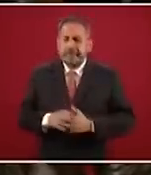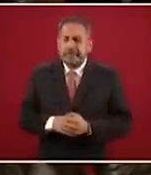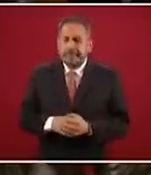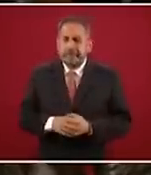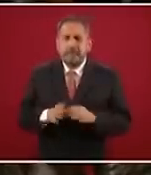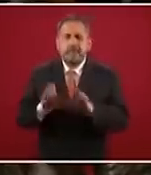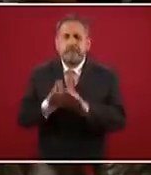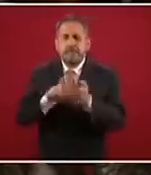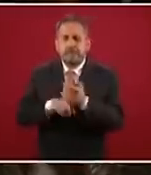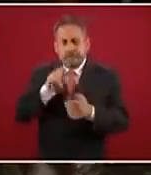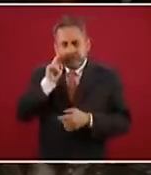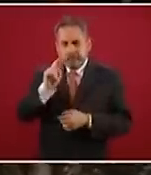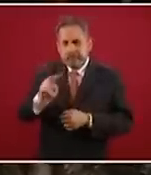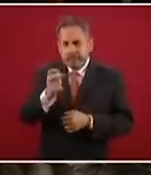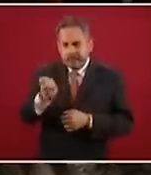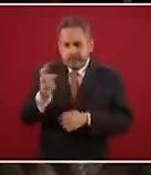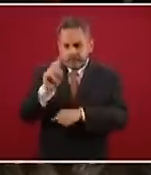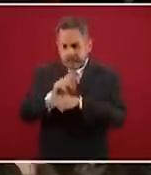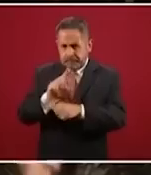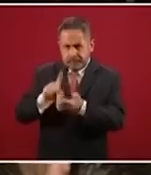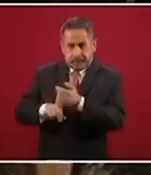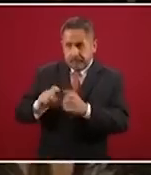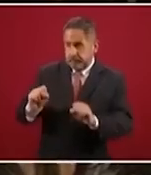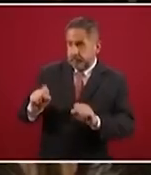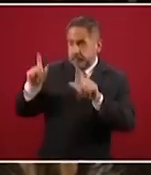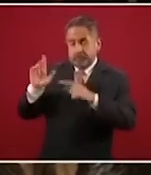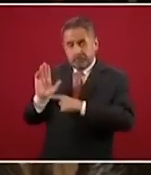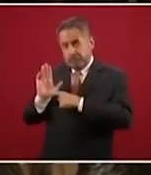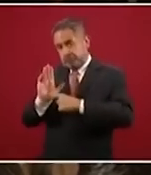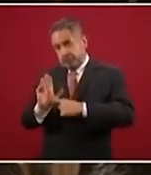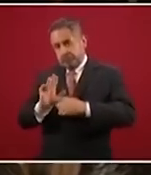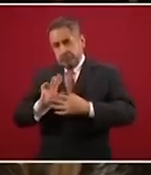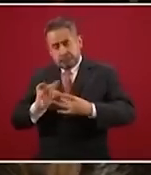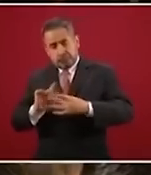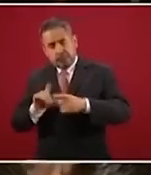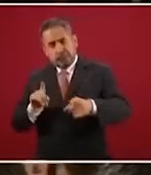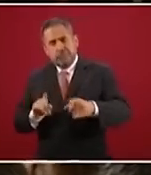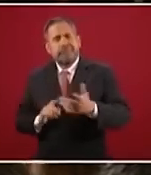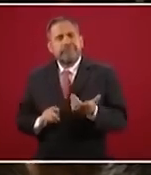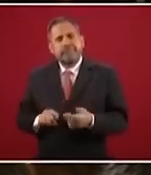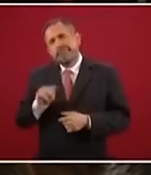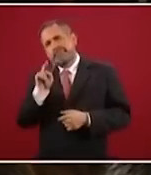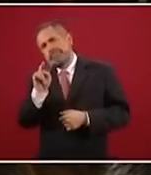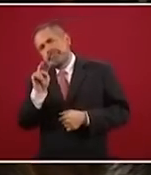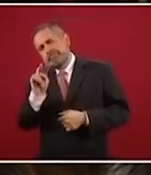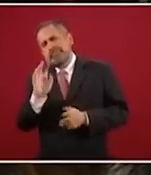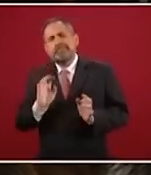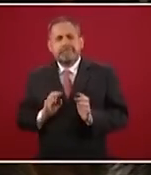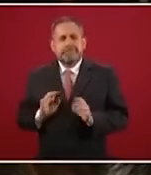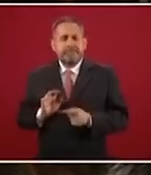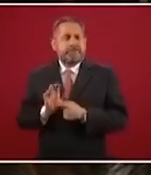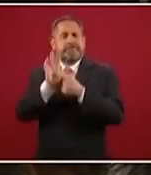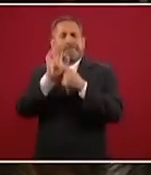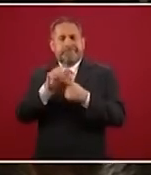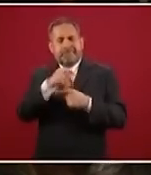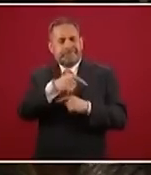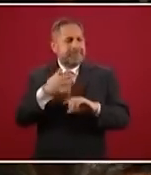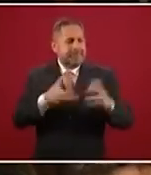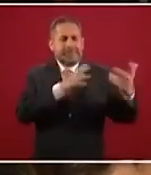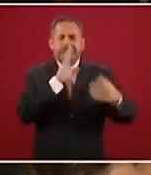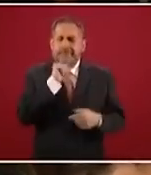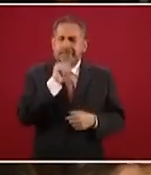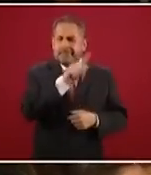Como pudimos ver ahí ese día aquí que hicieron la exposición, pues a simple vista resalta ese desmane que